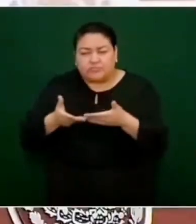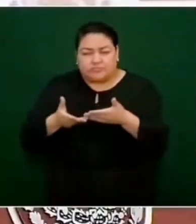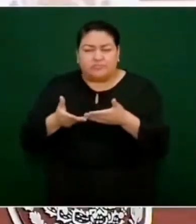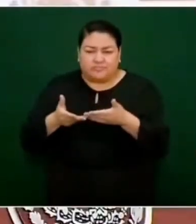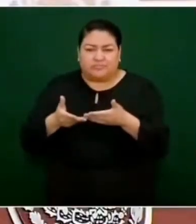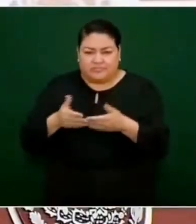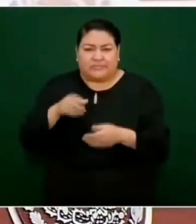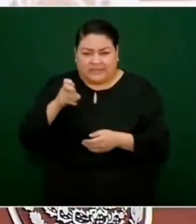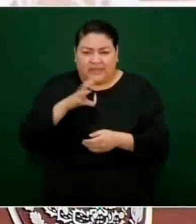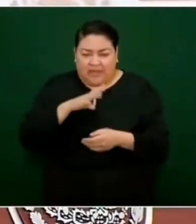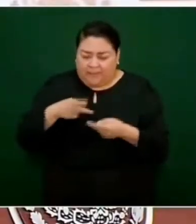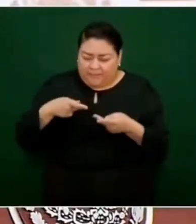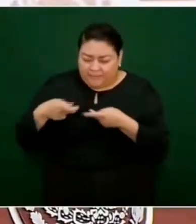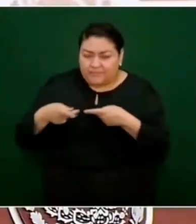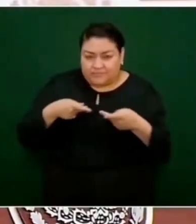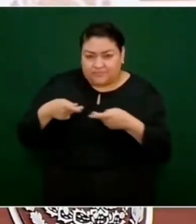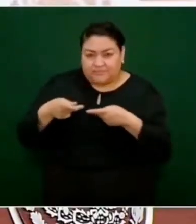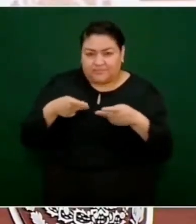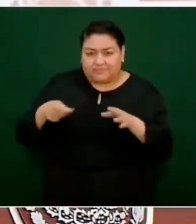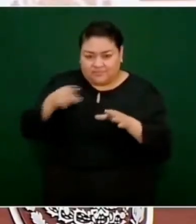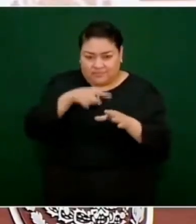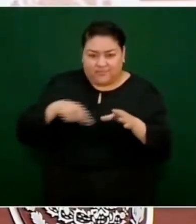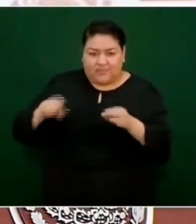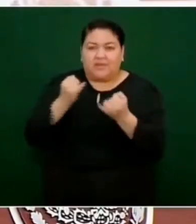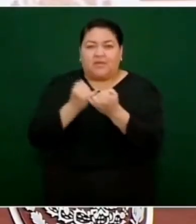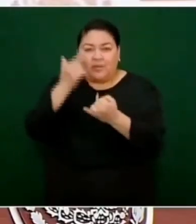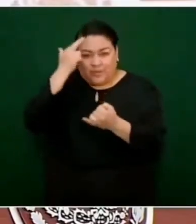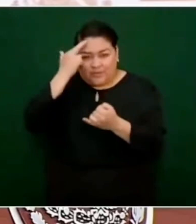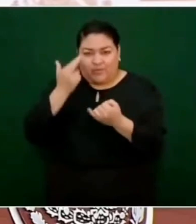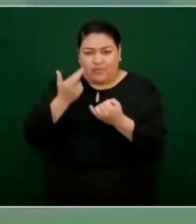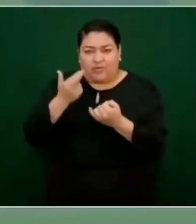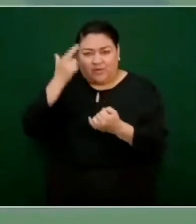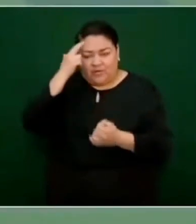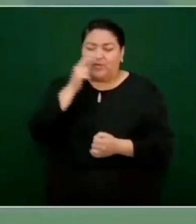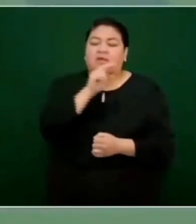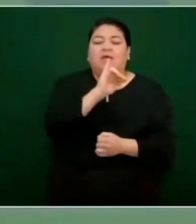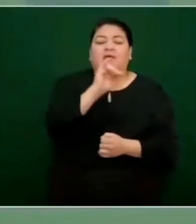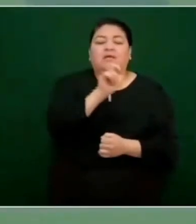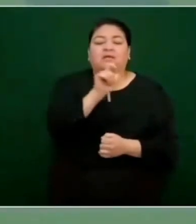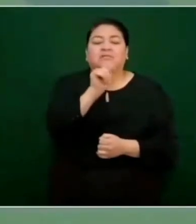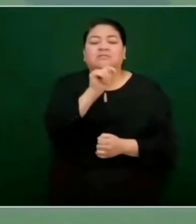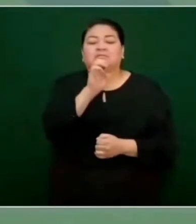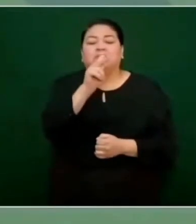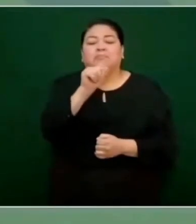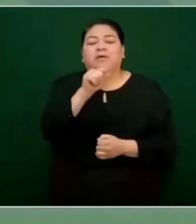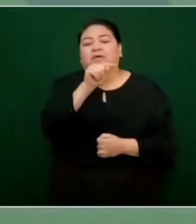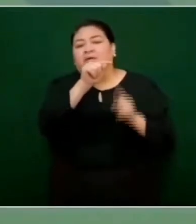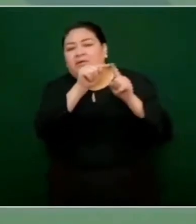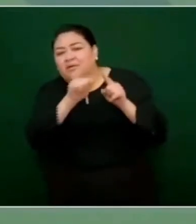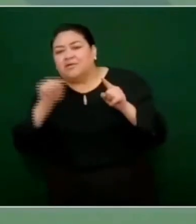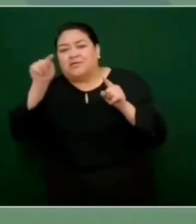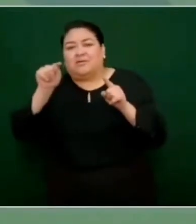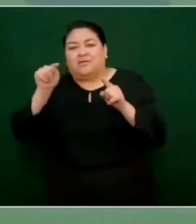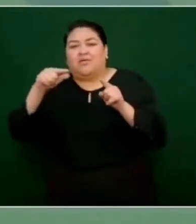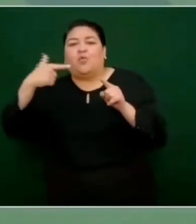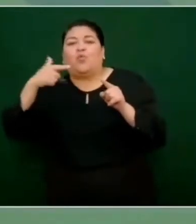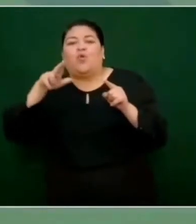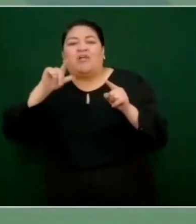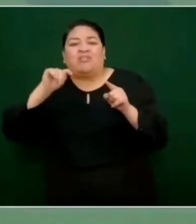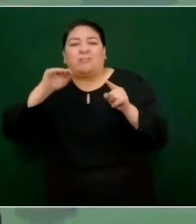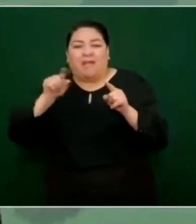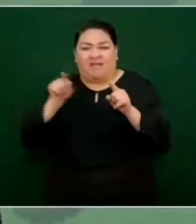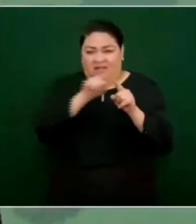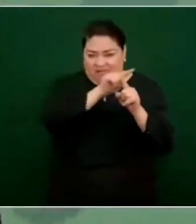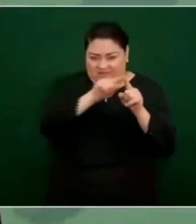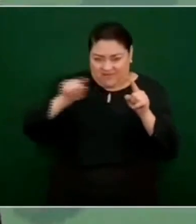y lo estamos haciendo en el tramo de Ixtepec a Guatemala. Y la